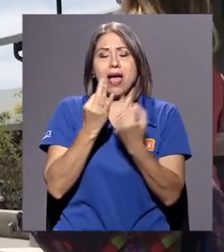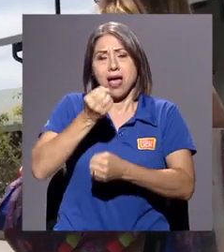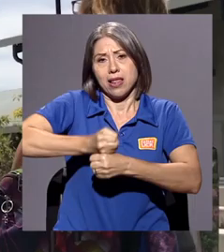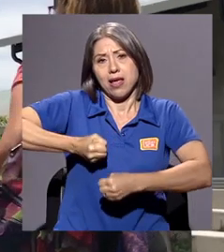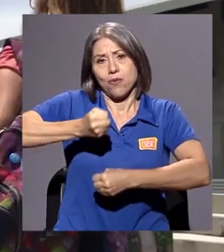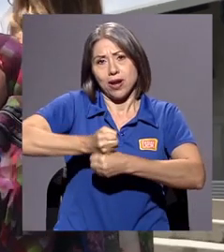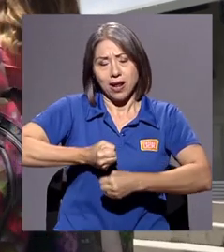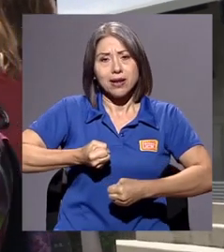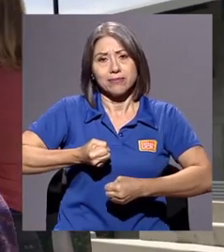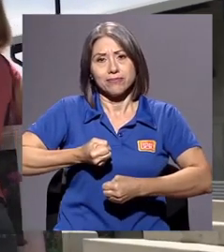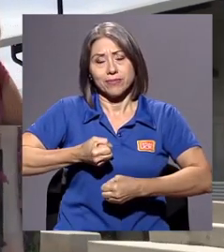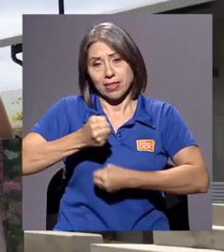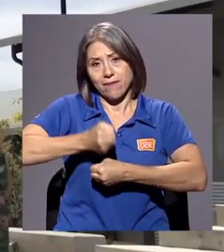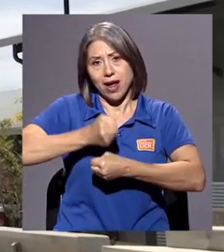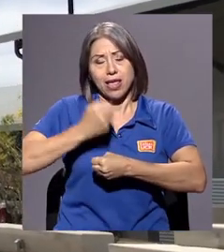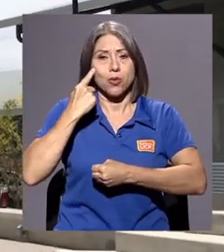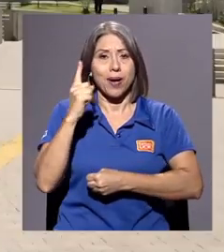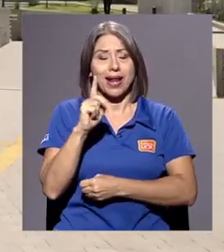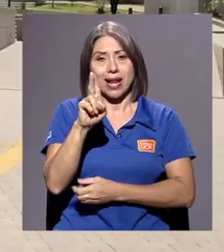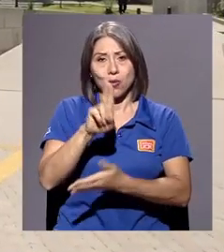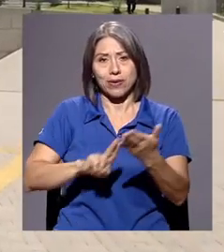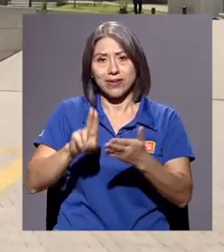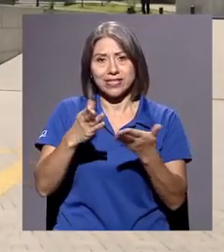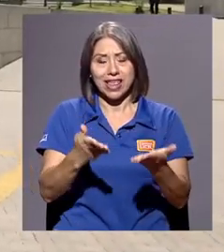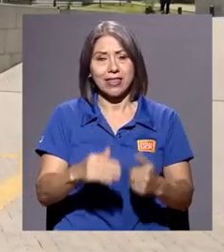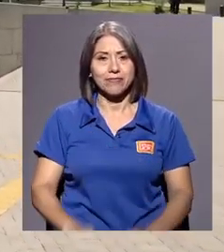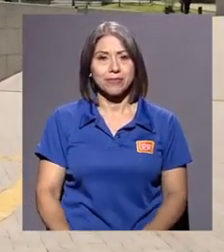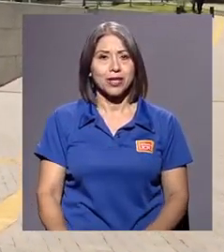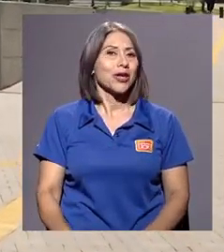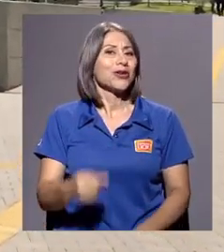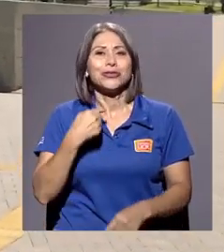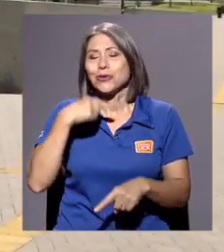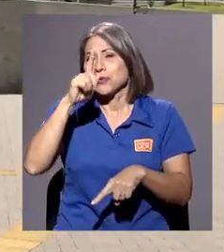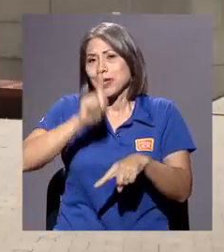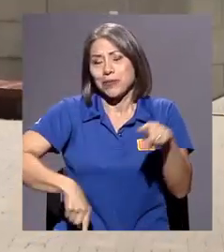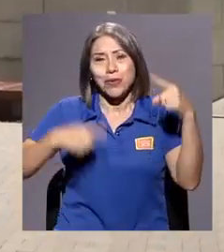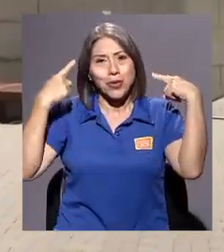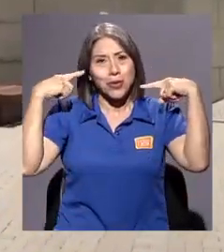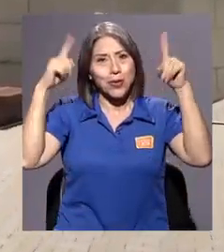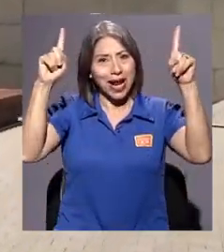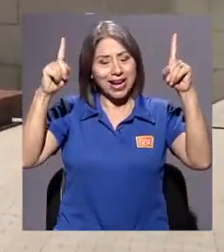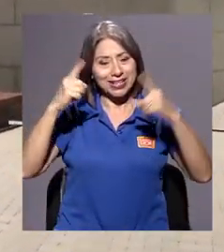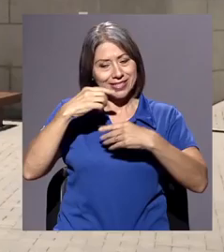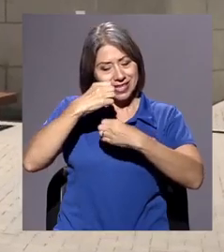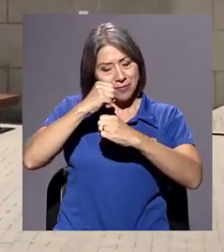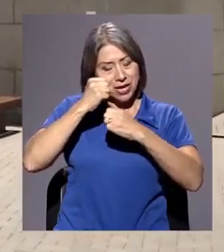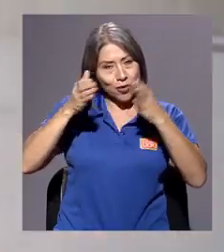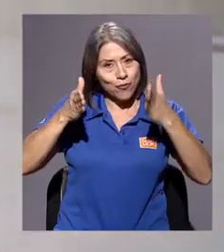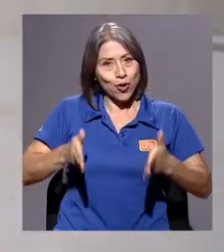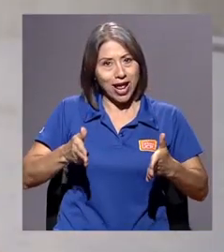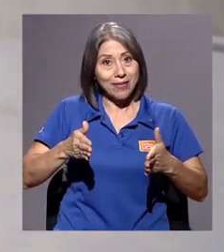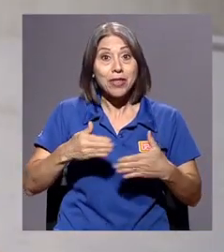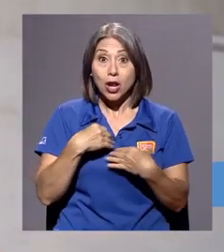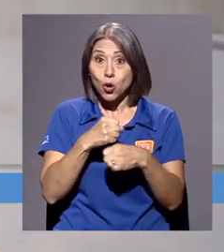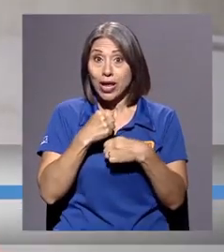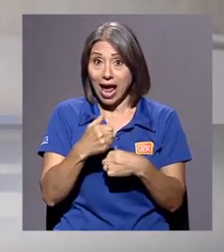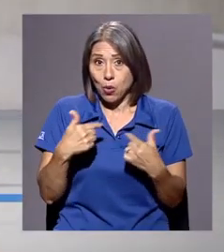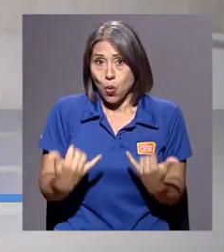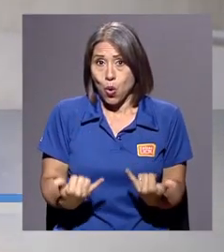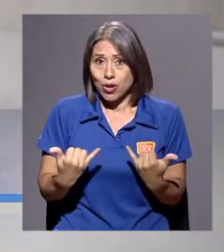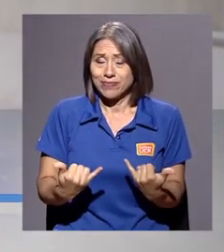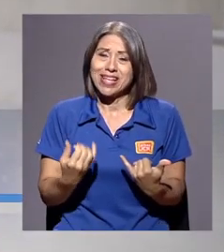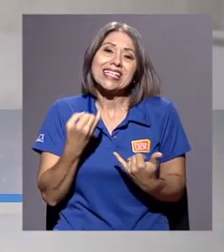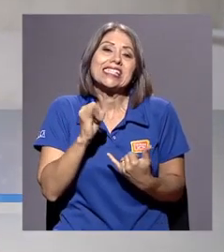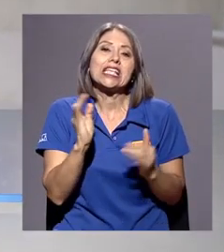laboral trabajando para la universidad. Es impensable que yo hubiera realizado ser microbióloga y lo que hago hoy día si no